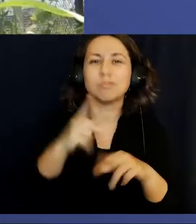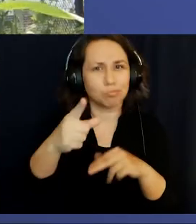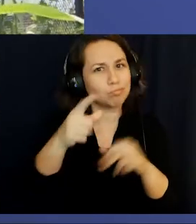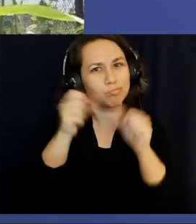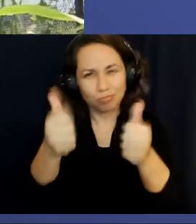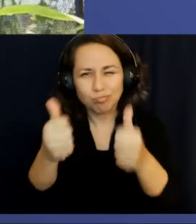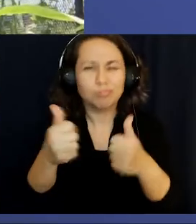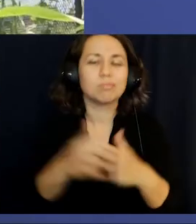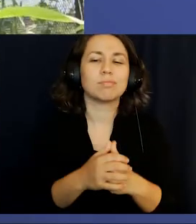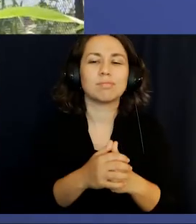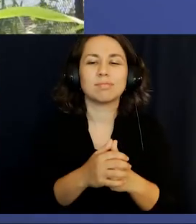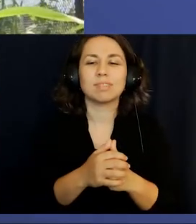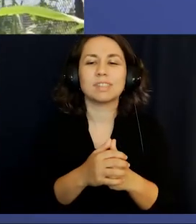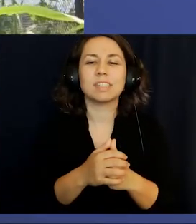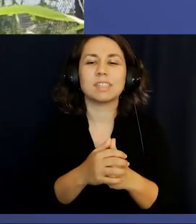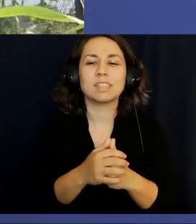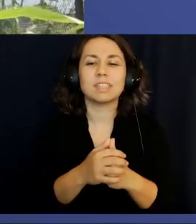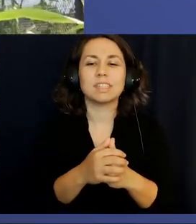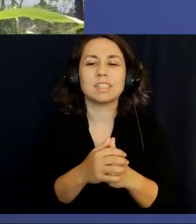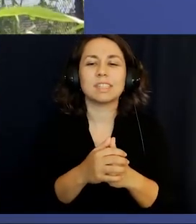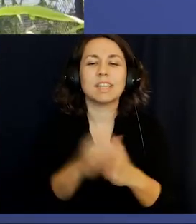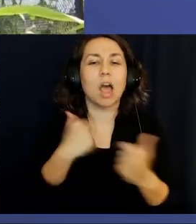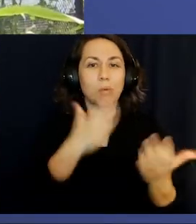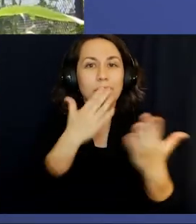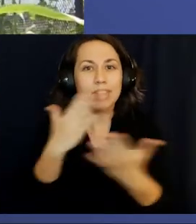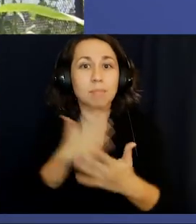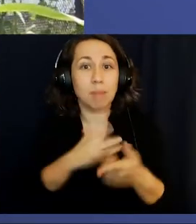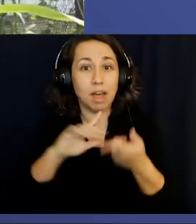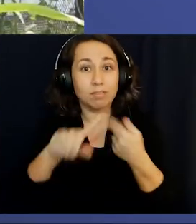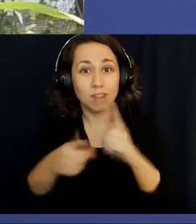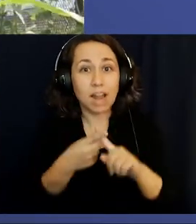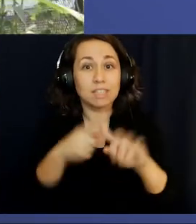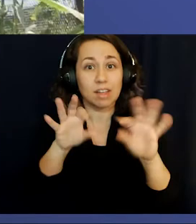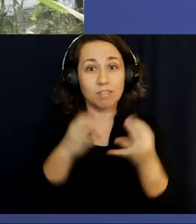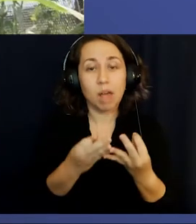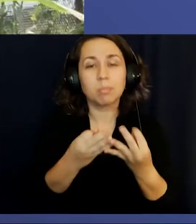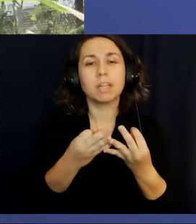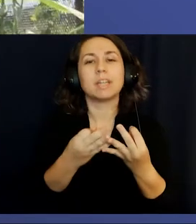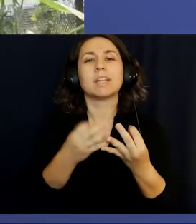vencidos. Y quiero agradecer a mis amigos, mi familia, por el apoyo que me han dado.